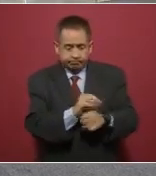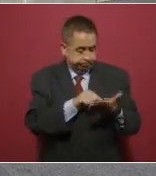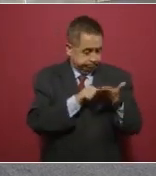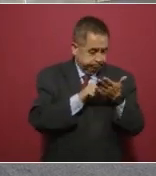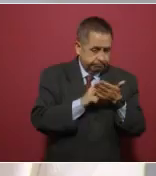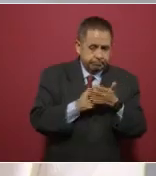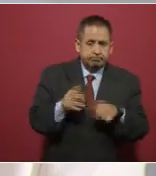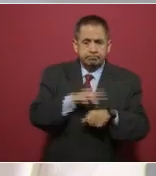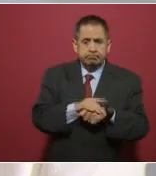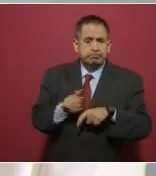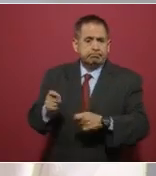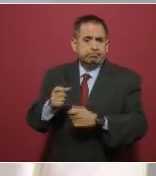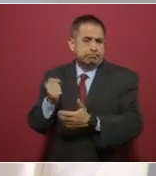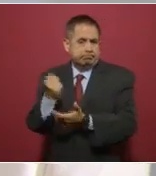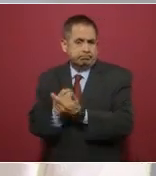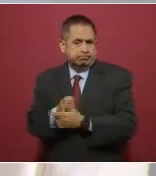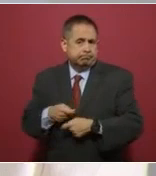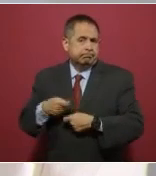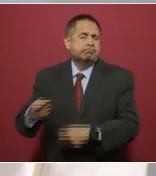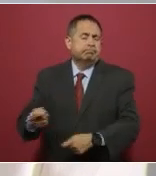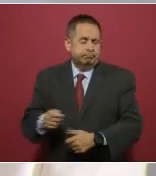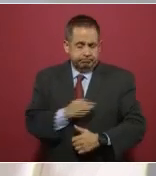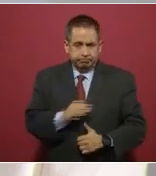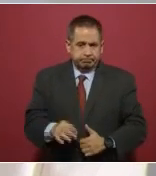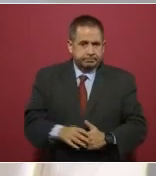la tarea de seguridad pública.